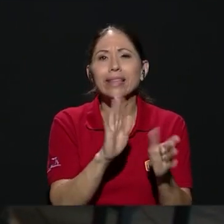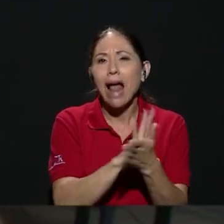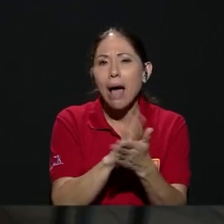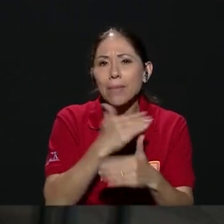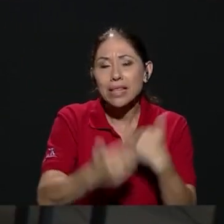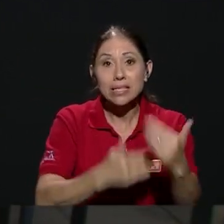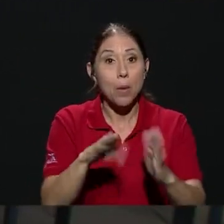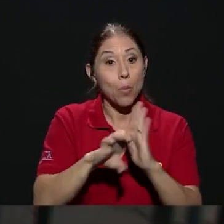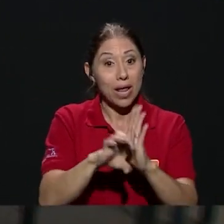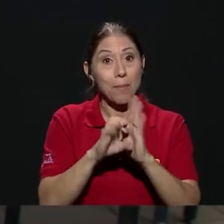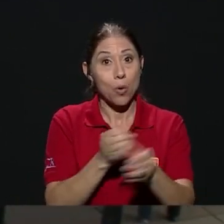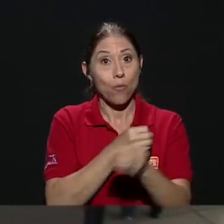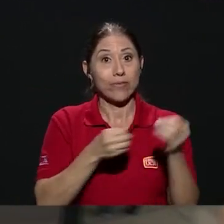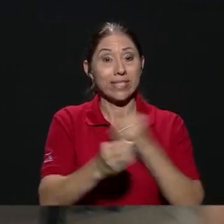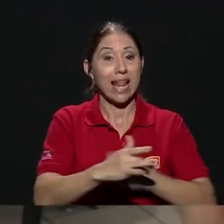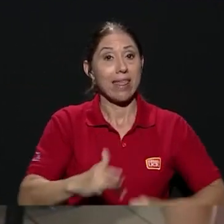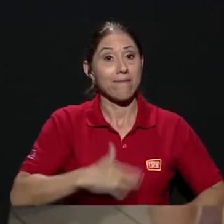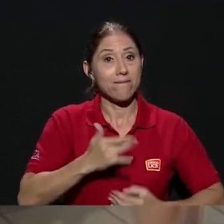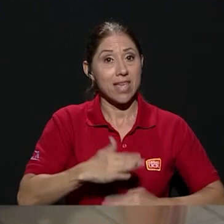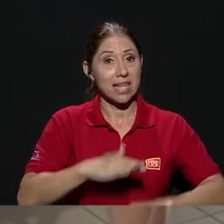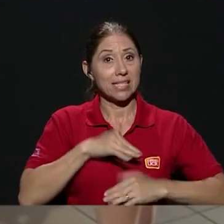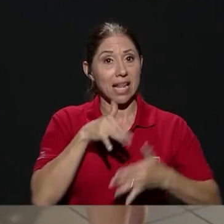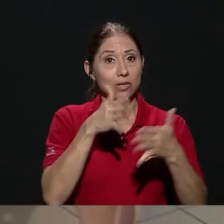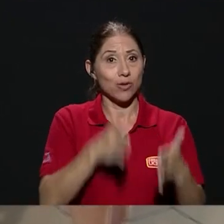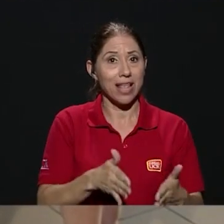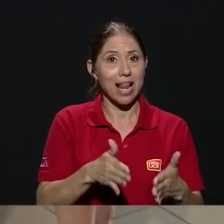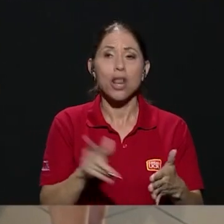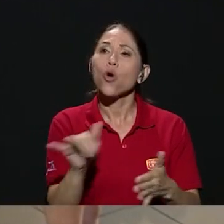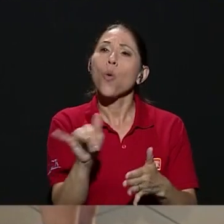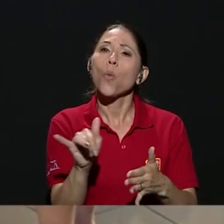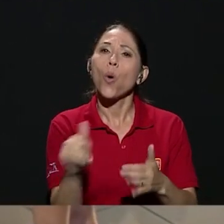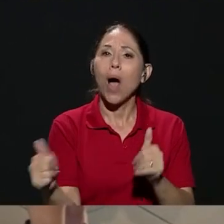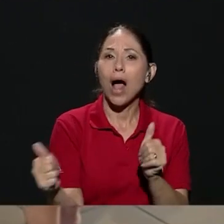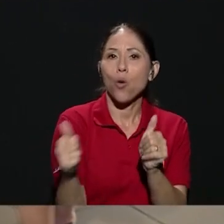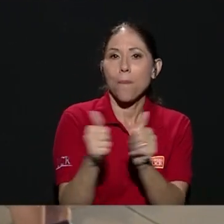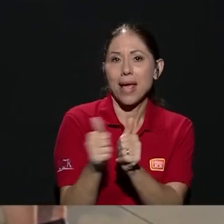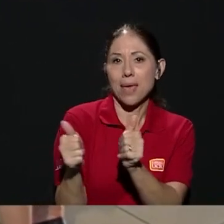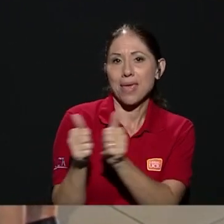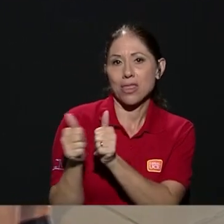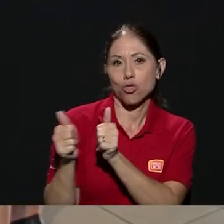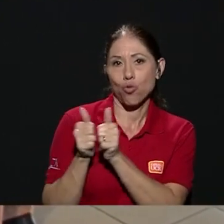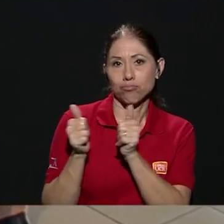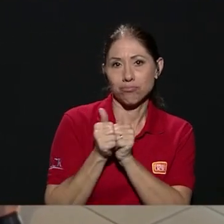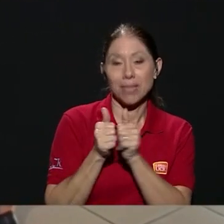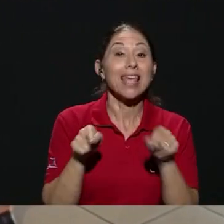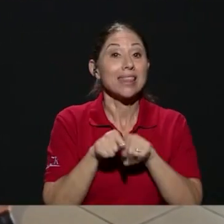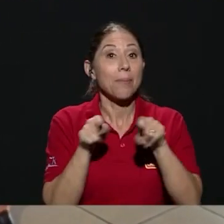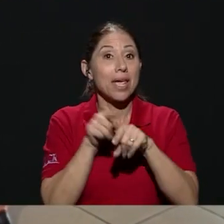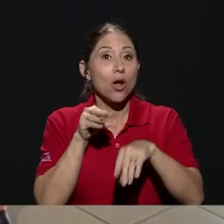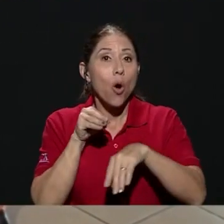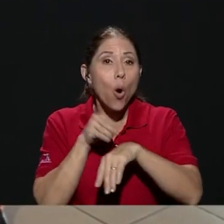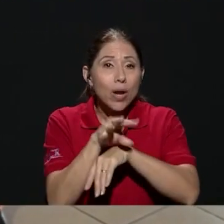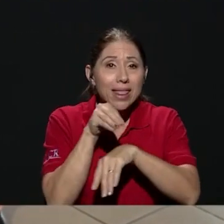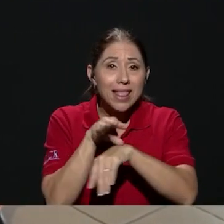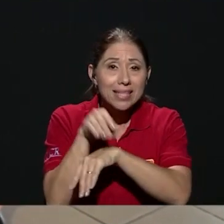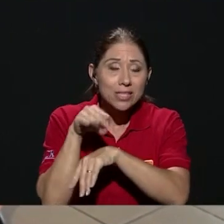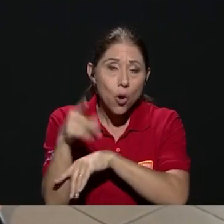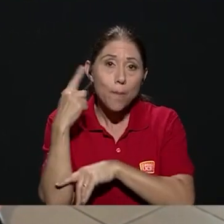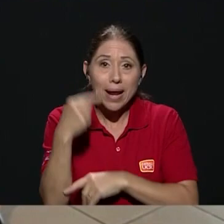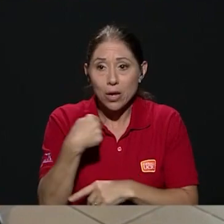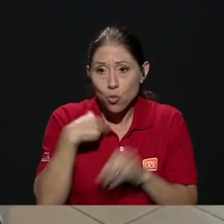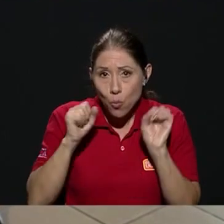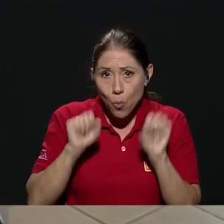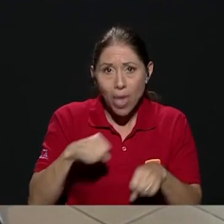estudiantil, un acompañamiento, más que todo, bueno sí, esa era la palabra, como más que todo en acompañamiento y en orientación para uno poder hacer los